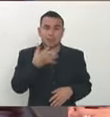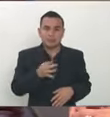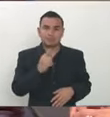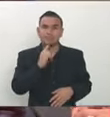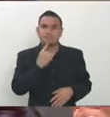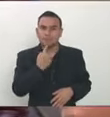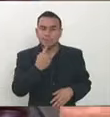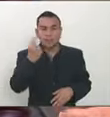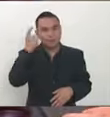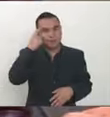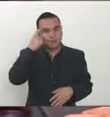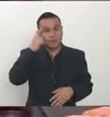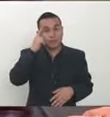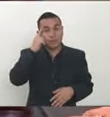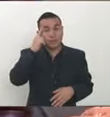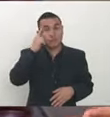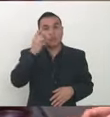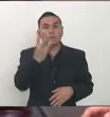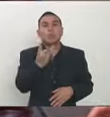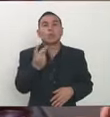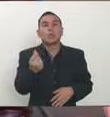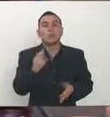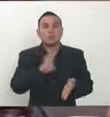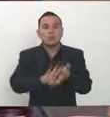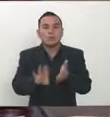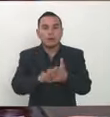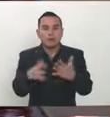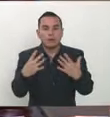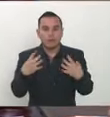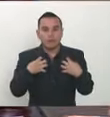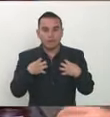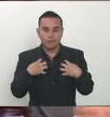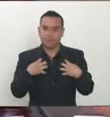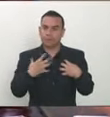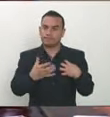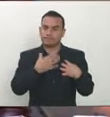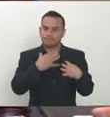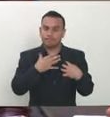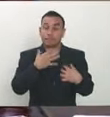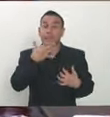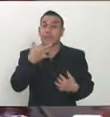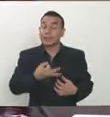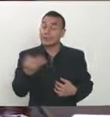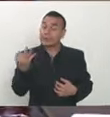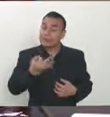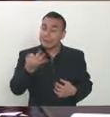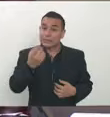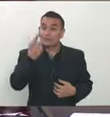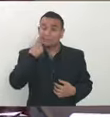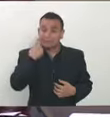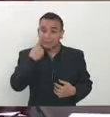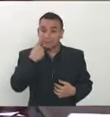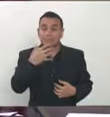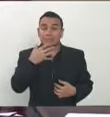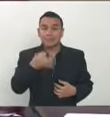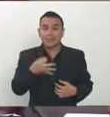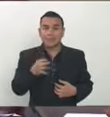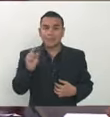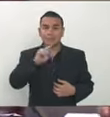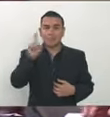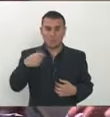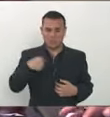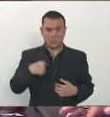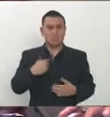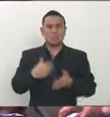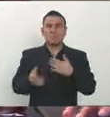pero piensen en lo que vale la vida, cuánto darían de dinero por traer a un ser querido que hayan perdido, traerlo de regreso. Si a mí me preguntaran, yo daría todo lo que